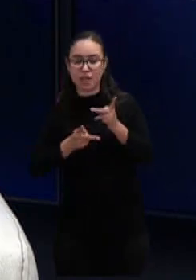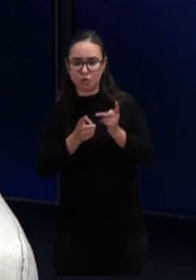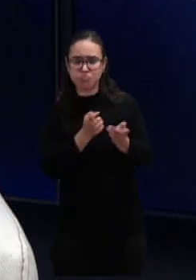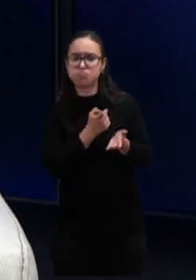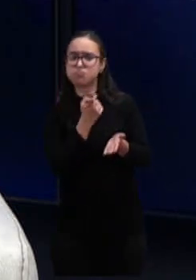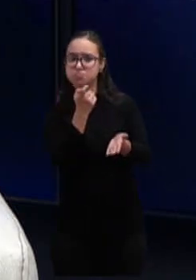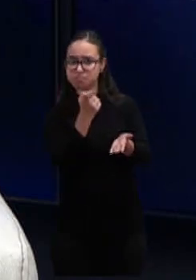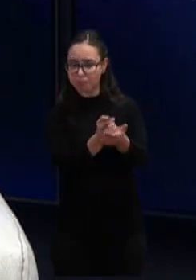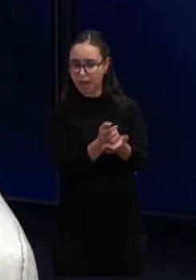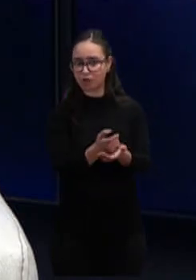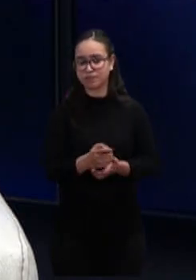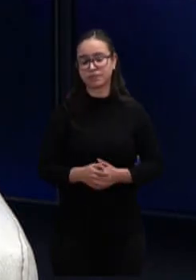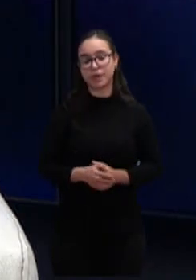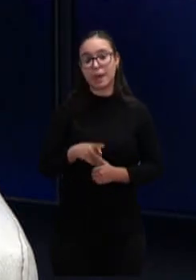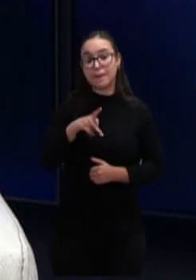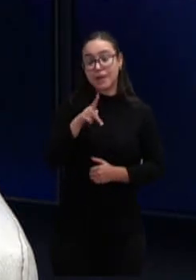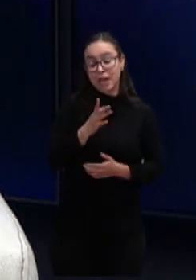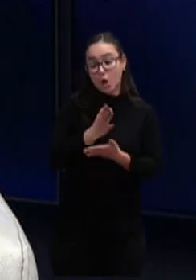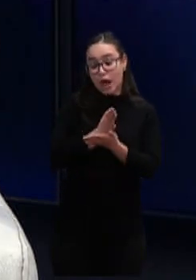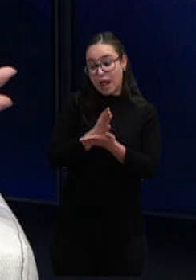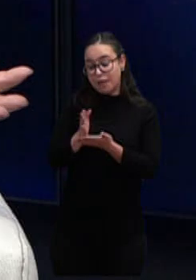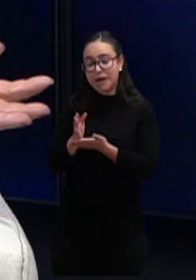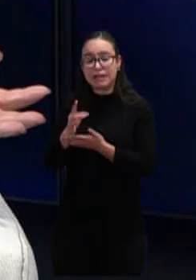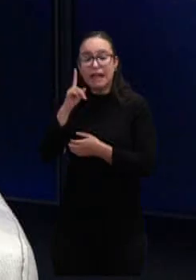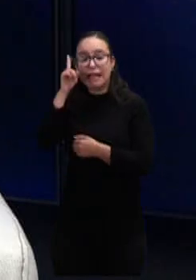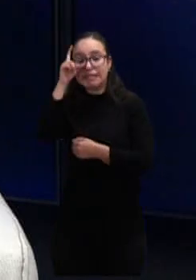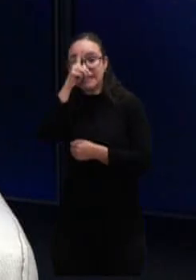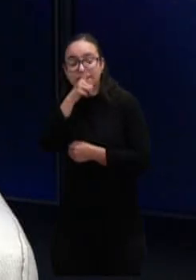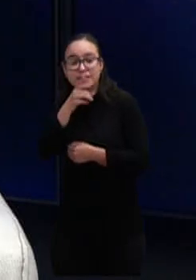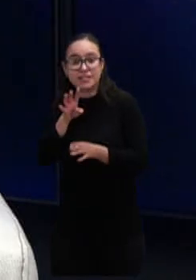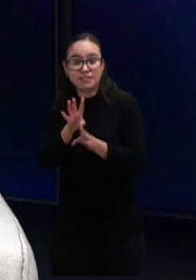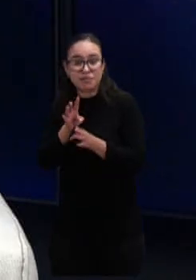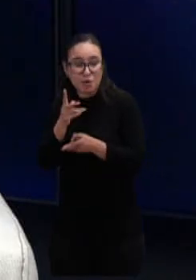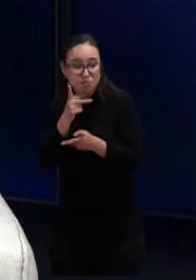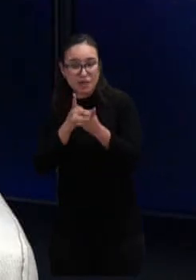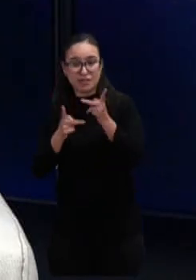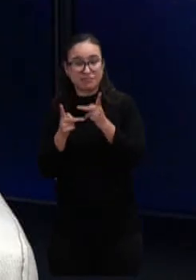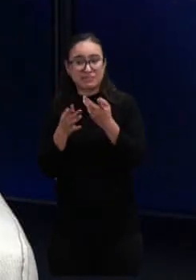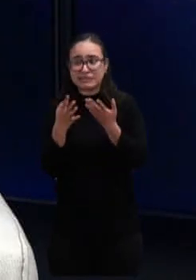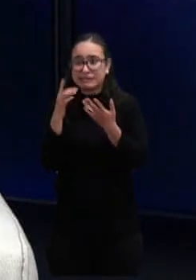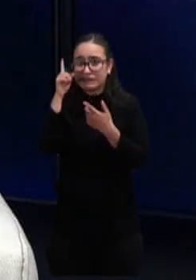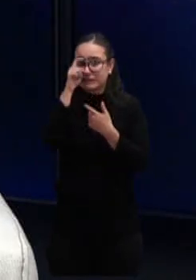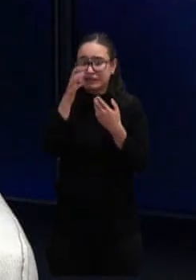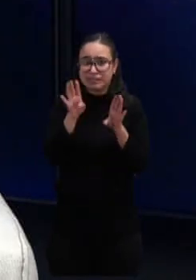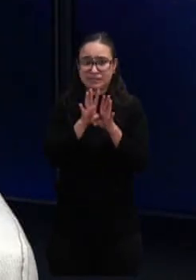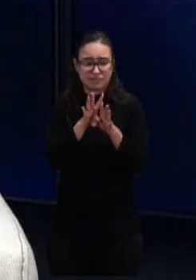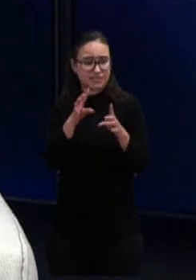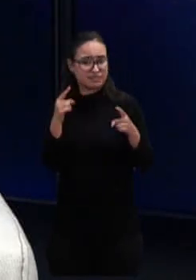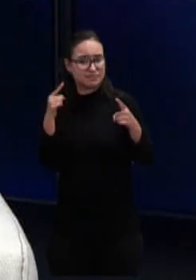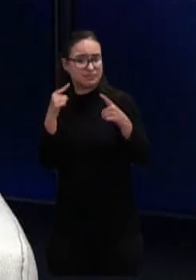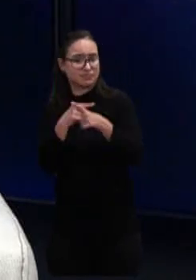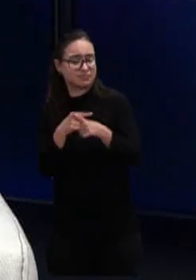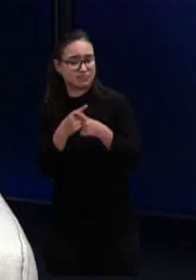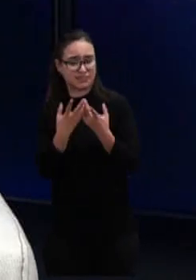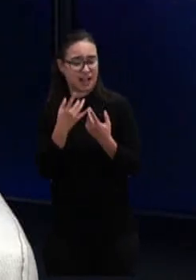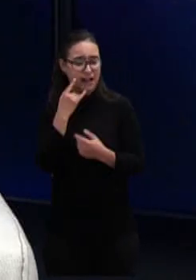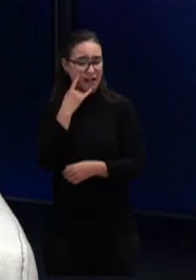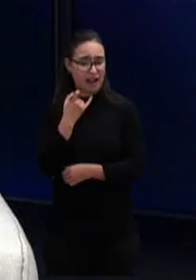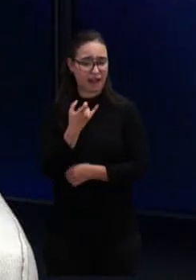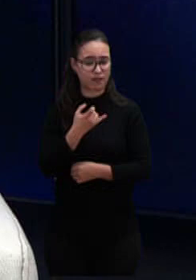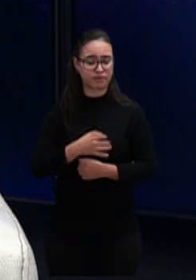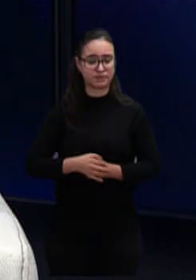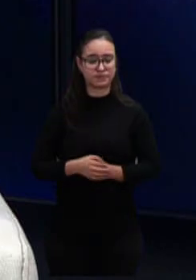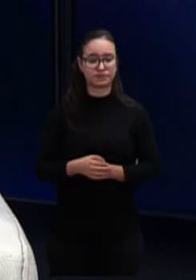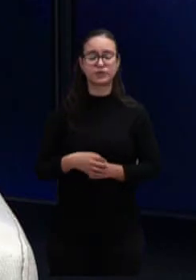y entonces por otro lado se nos complica sacarlo lo cual es verdaderamente también este irrisorio no entonces pues bueno